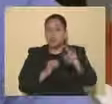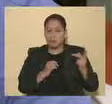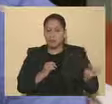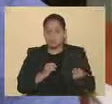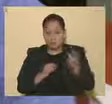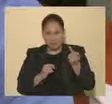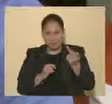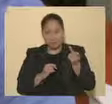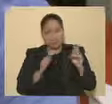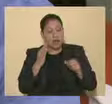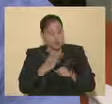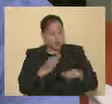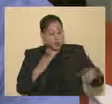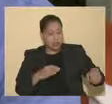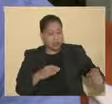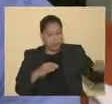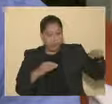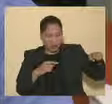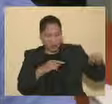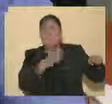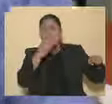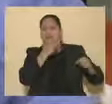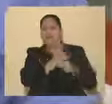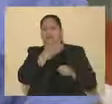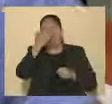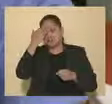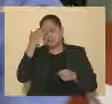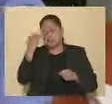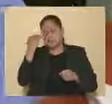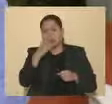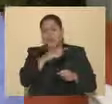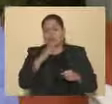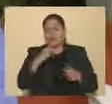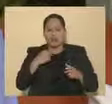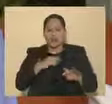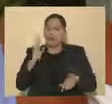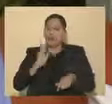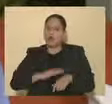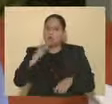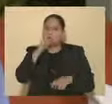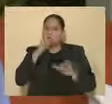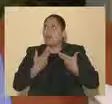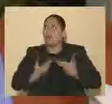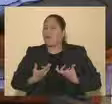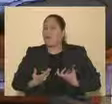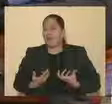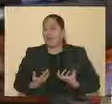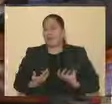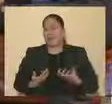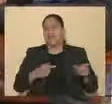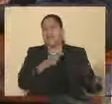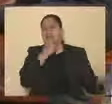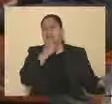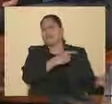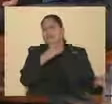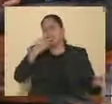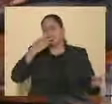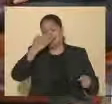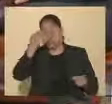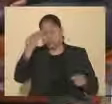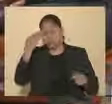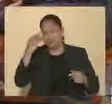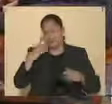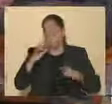pregunta en estas edades es mucho más inocente del shock que te da al Claro. recibirla, ¿no? Claro, Me nos parece muy asustamos.